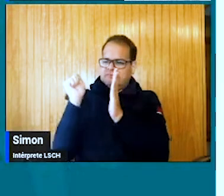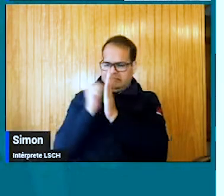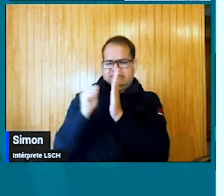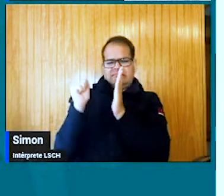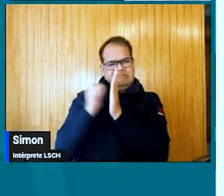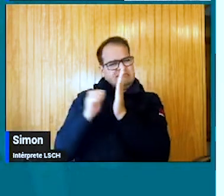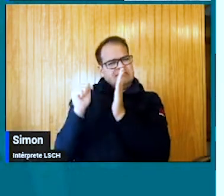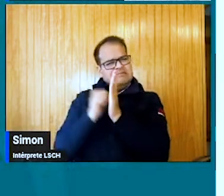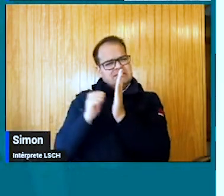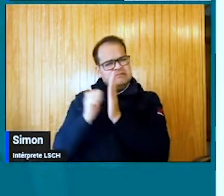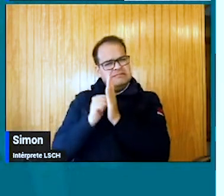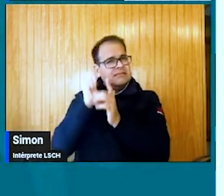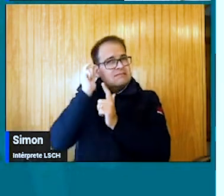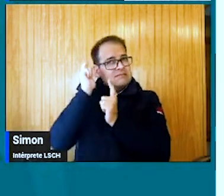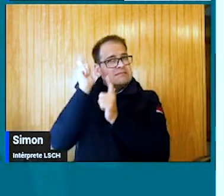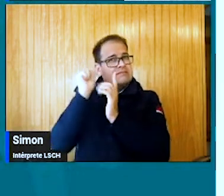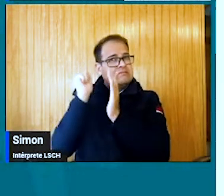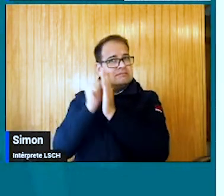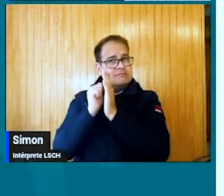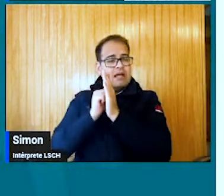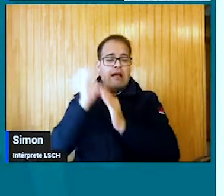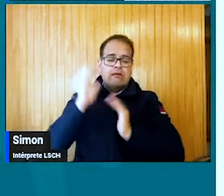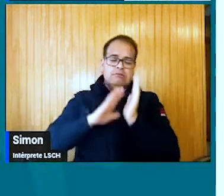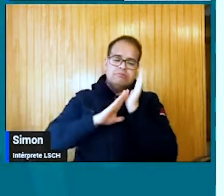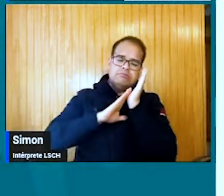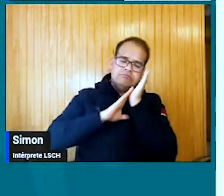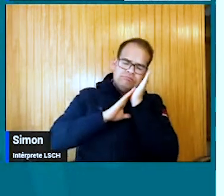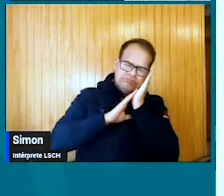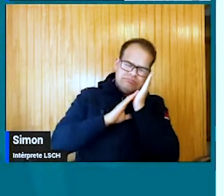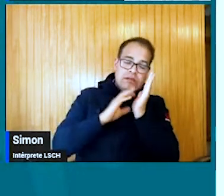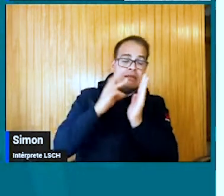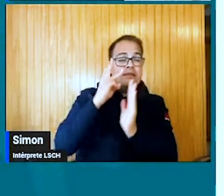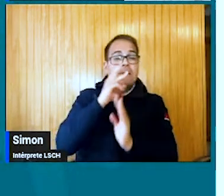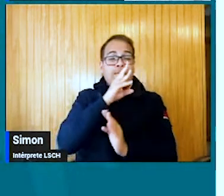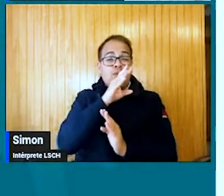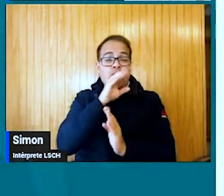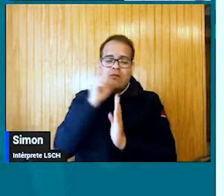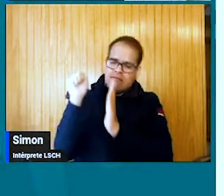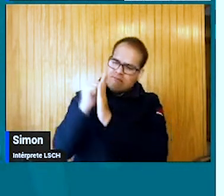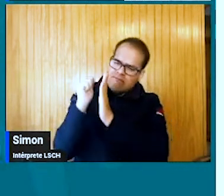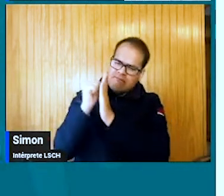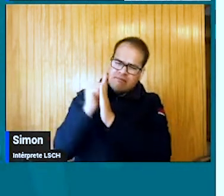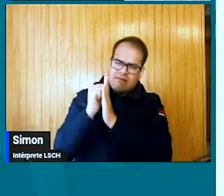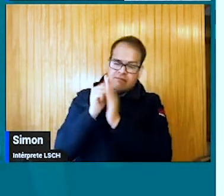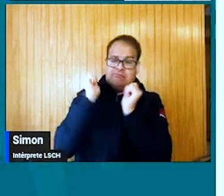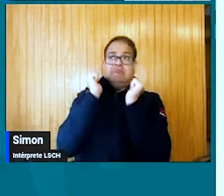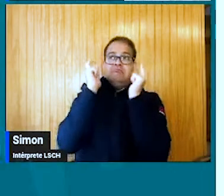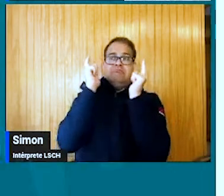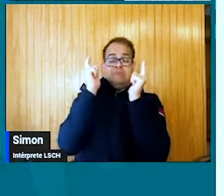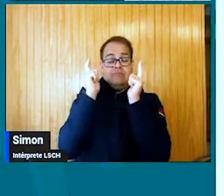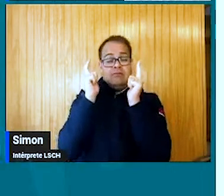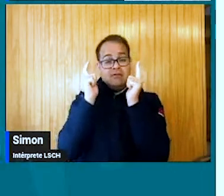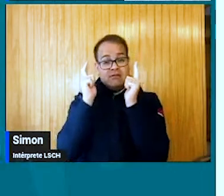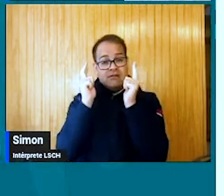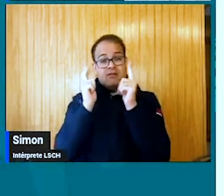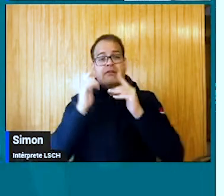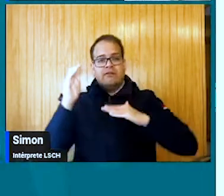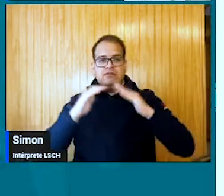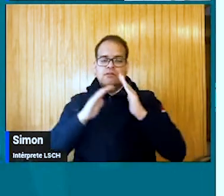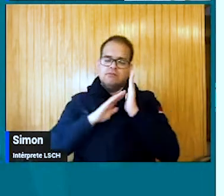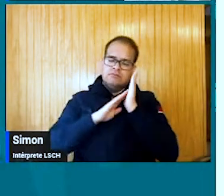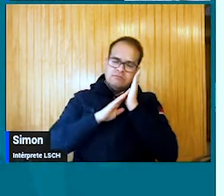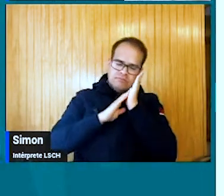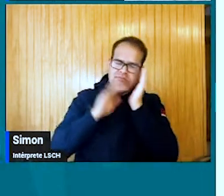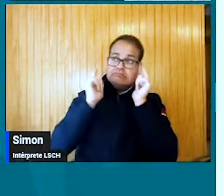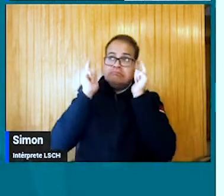minutos. Por lo tanto, uno se queda dormido y 3 minutos después te tocan la puerta, uno se despierta. Uno se está quedando dormido, pero